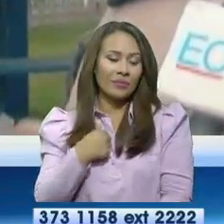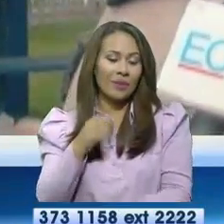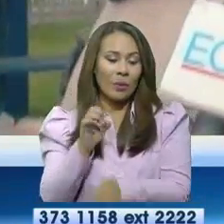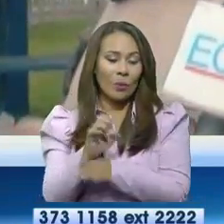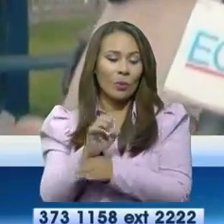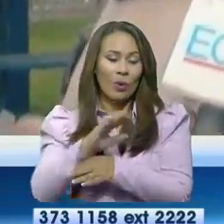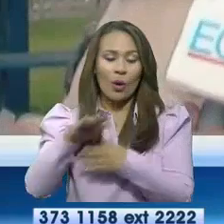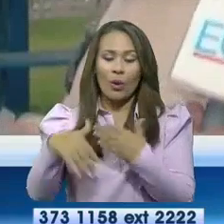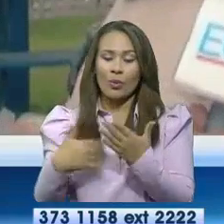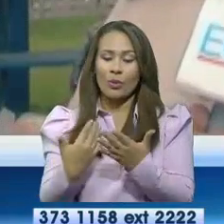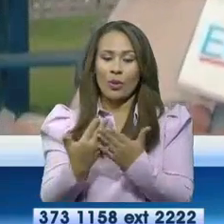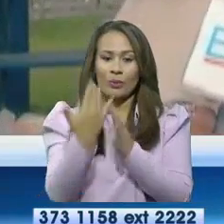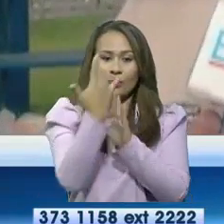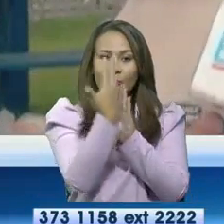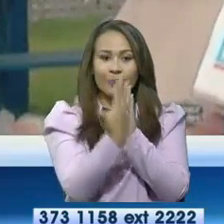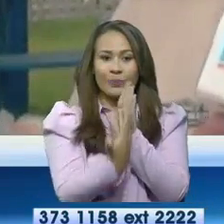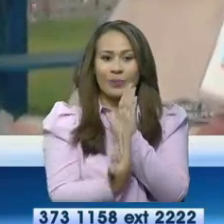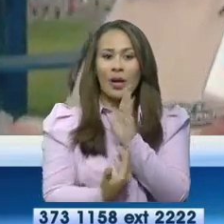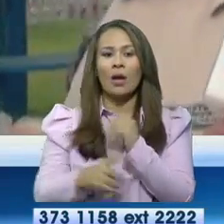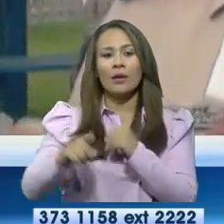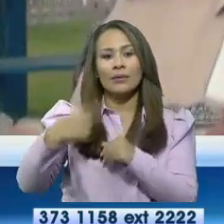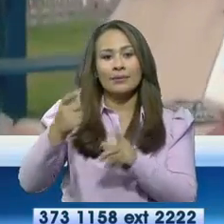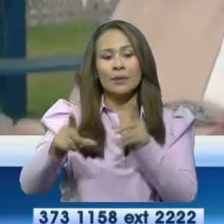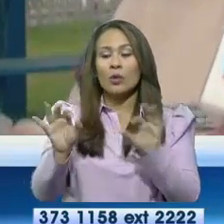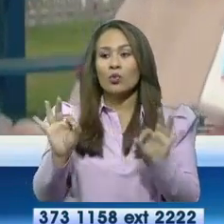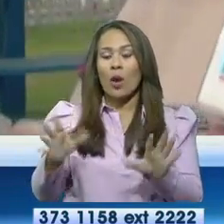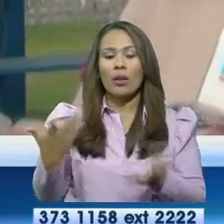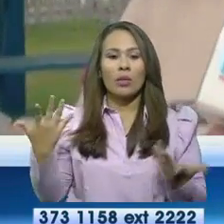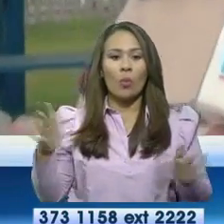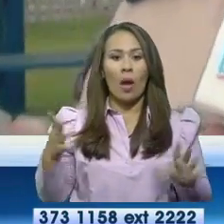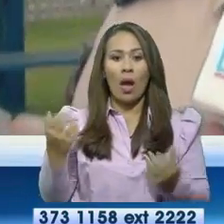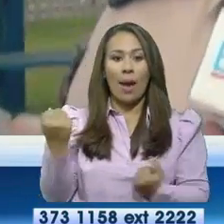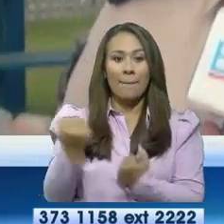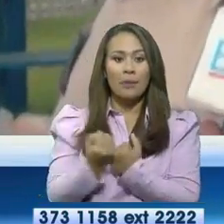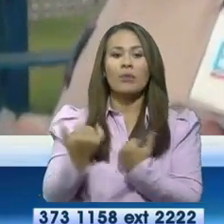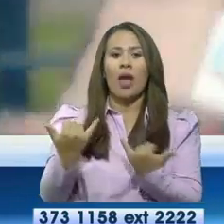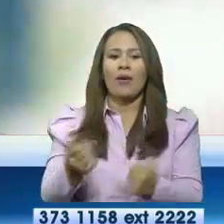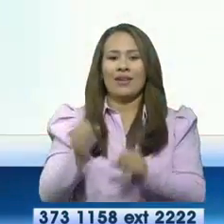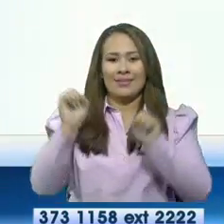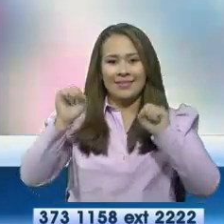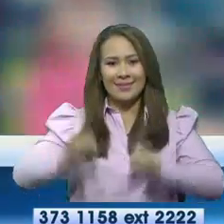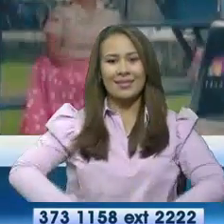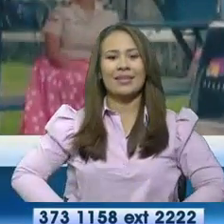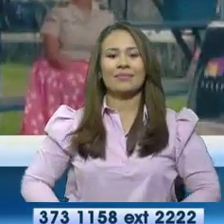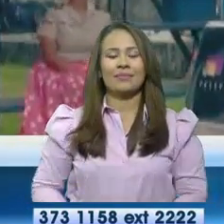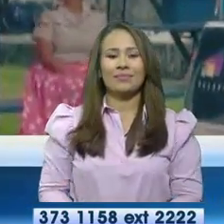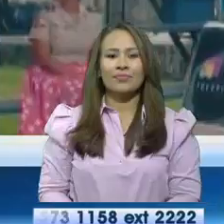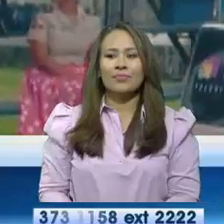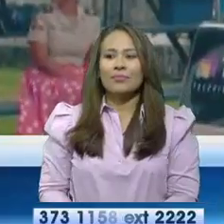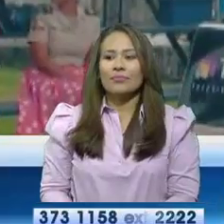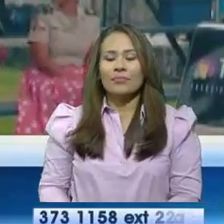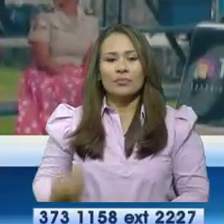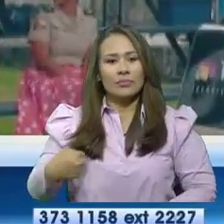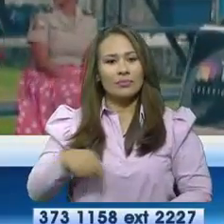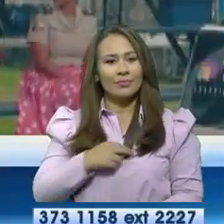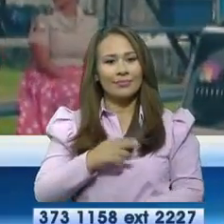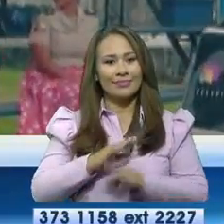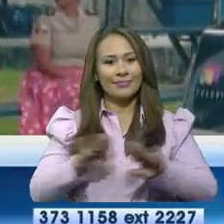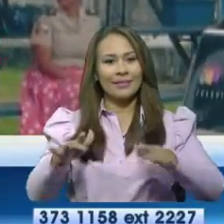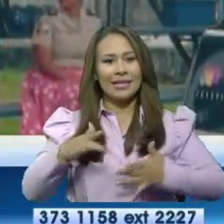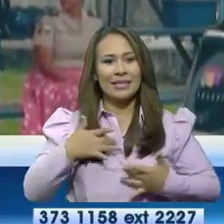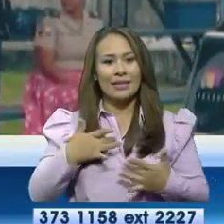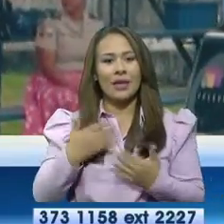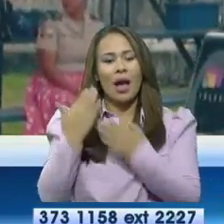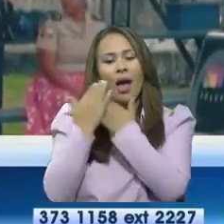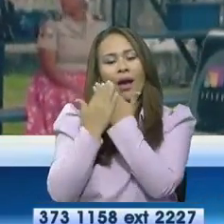nacional con las demás personas, porque sin el apoyo de nuestro jefe esto sería prácticamente imposible para nosotros. Cuando nos hemos presentado hemos sentido ese cariño